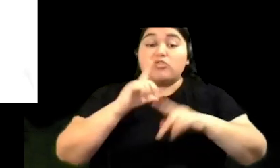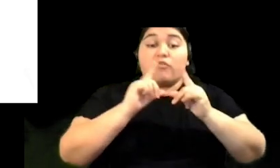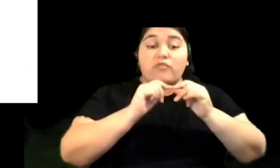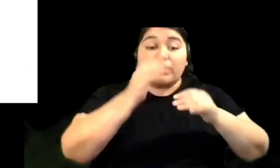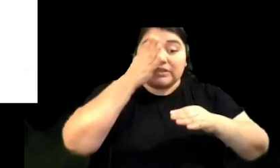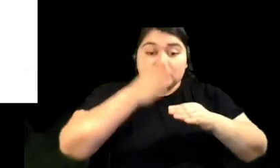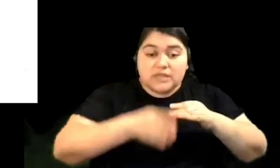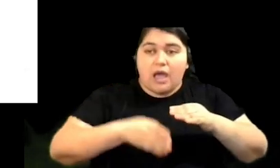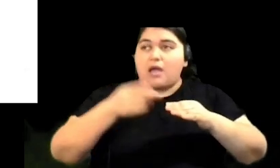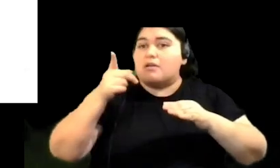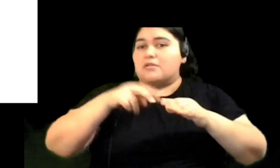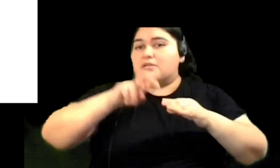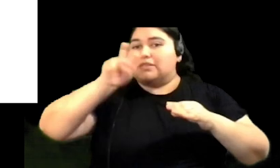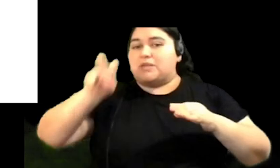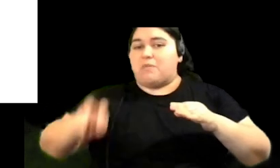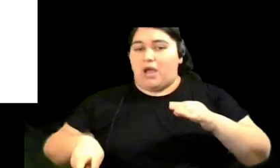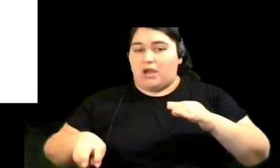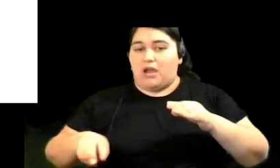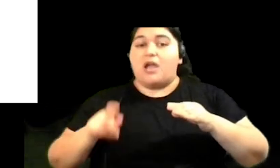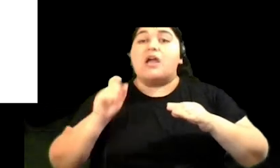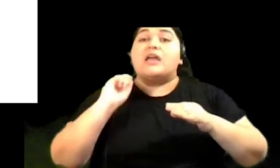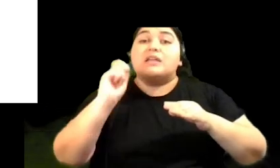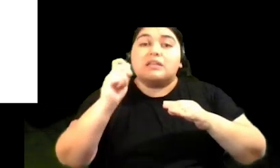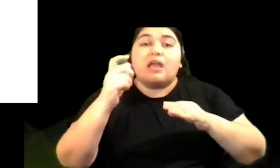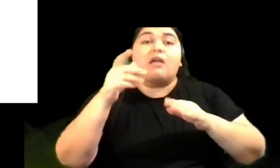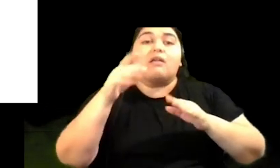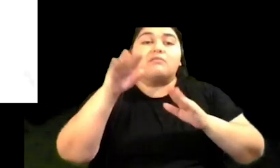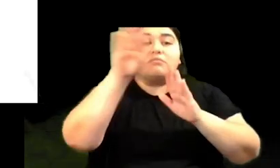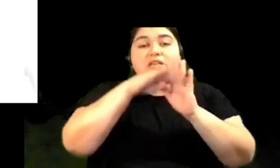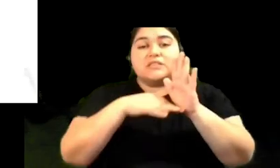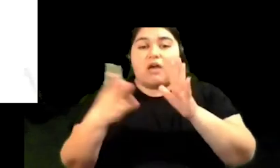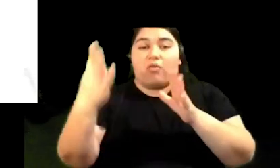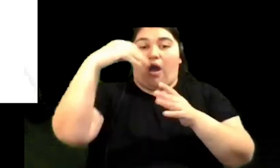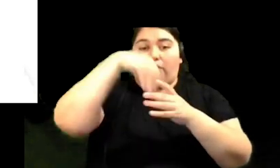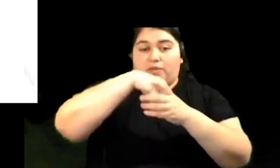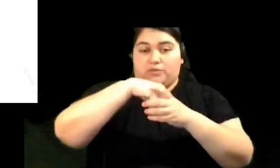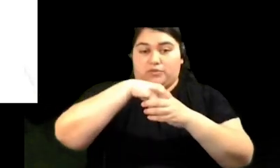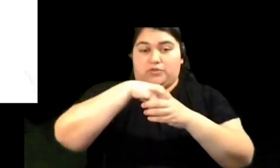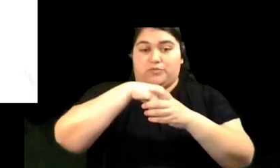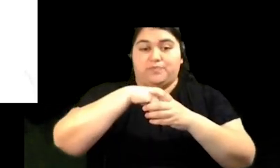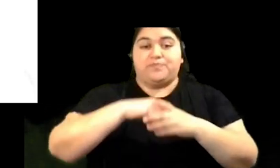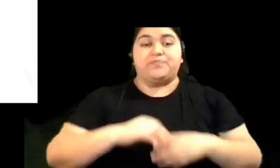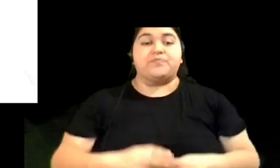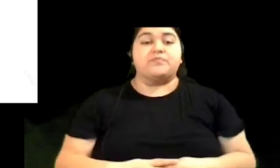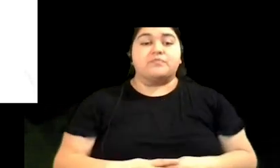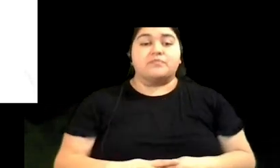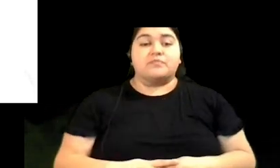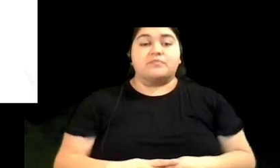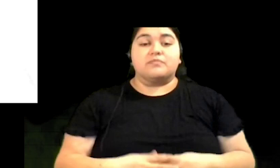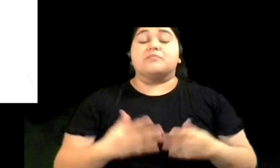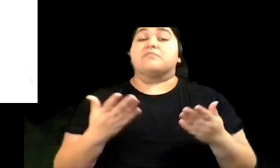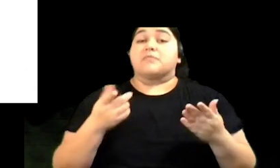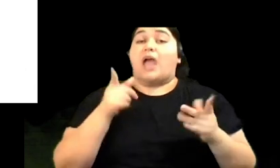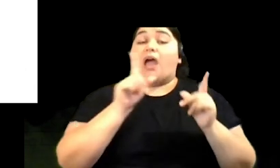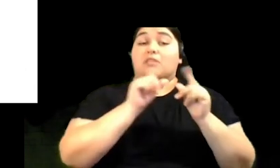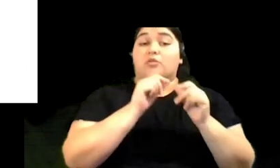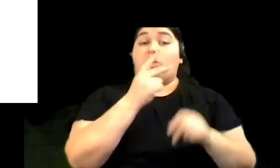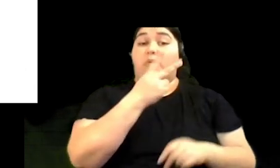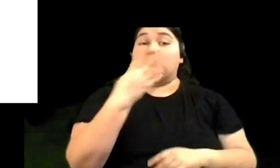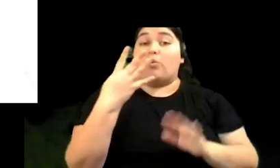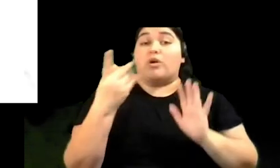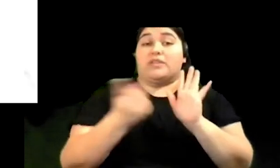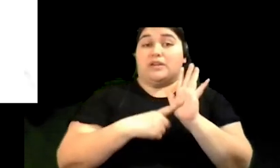algunos países y quiénes están dentro de ese listado dinámico. Porque en el artículo 24 del